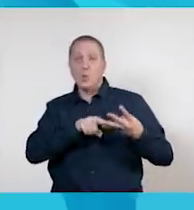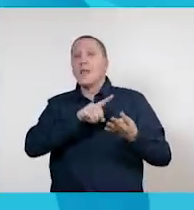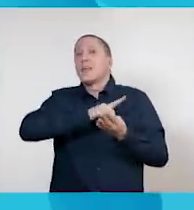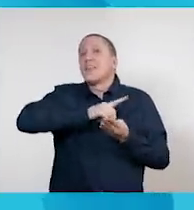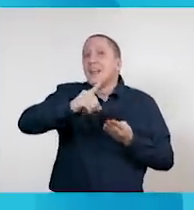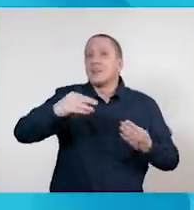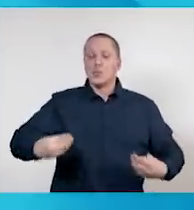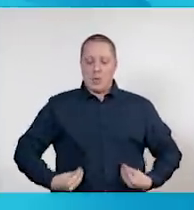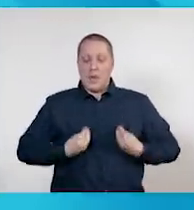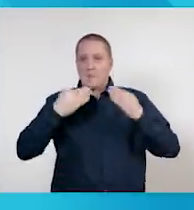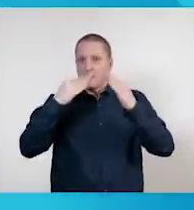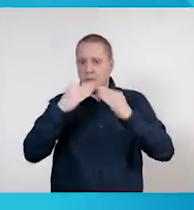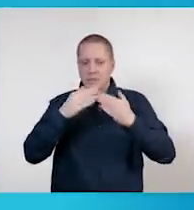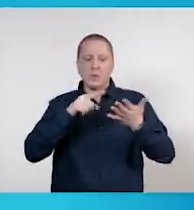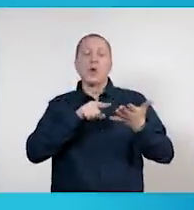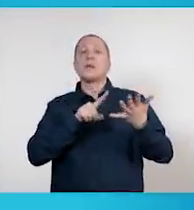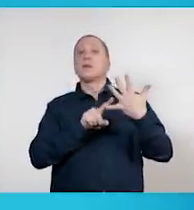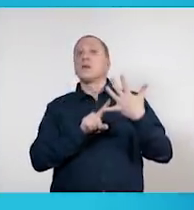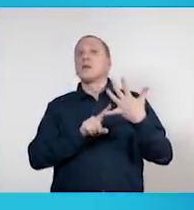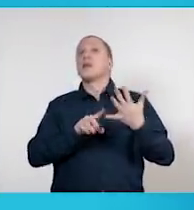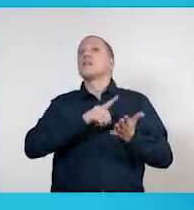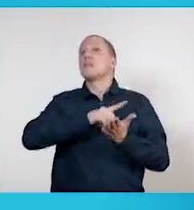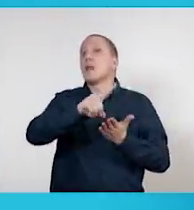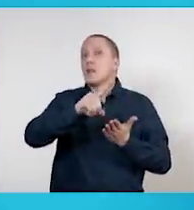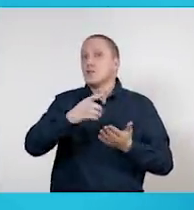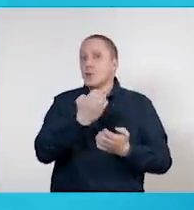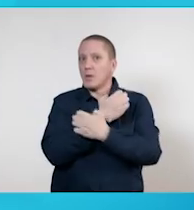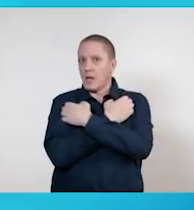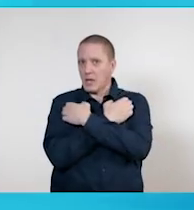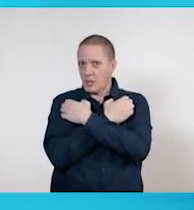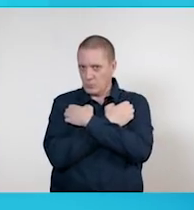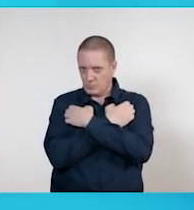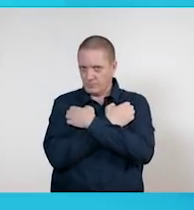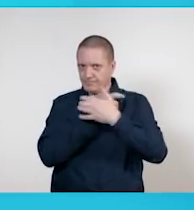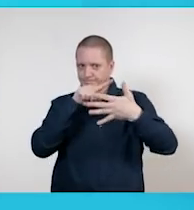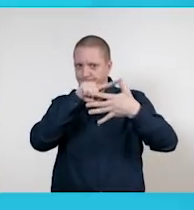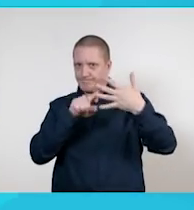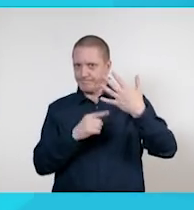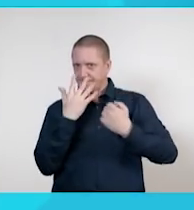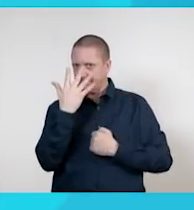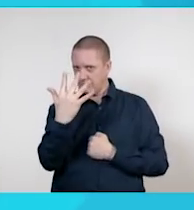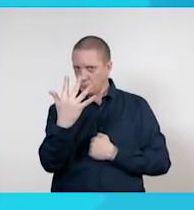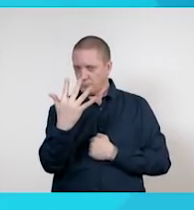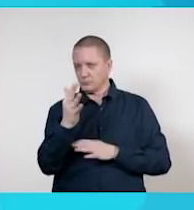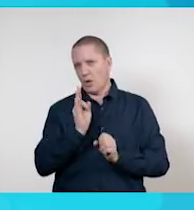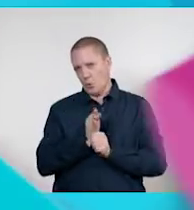derecho a la vivienda y derecho a la educación. Me parece muy bien.